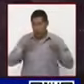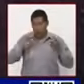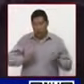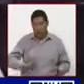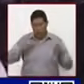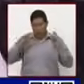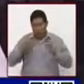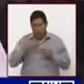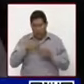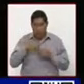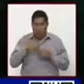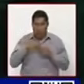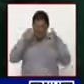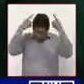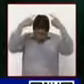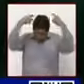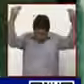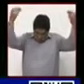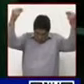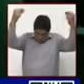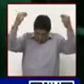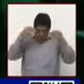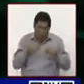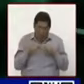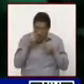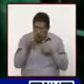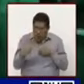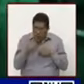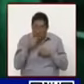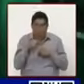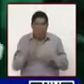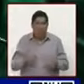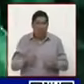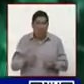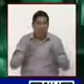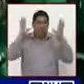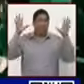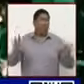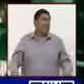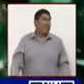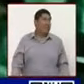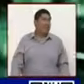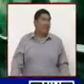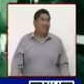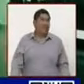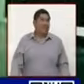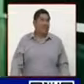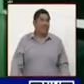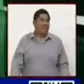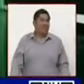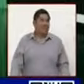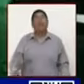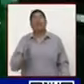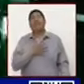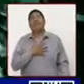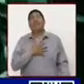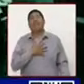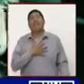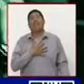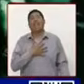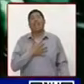transformarse en duendes, ¿no? ¡Ay, No, no, sí se asustó,